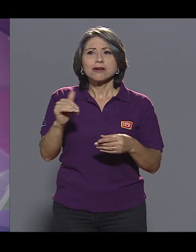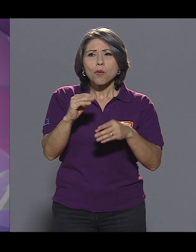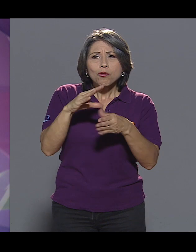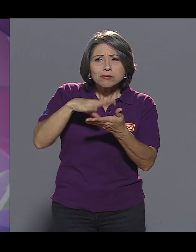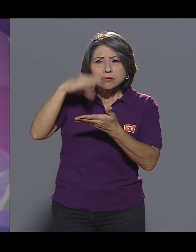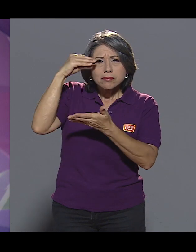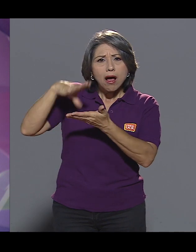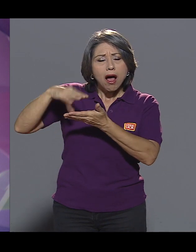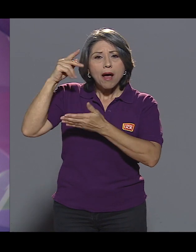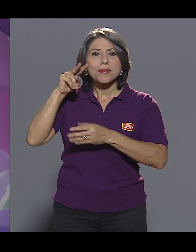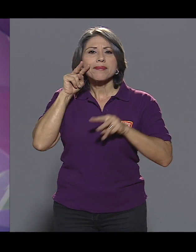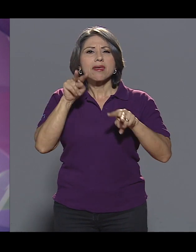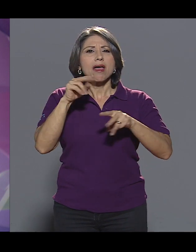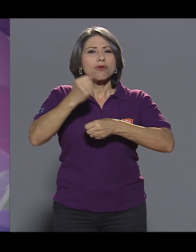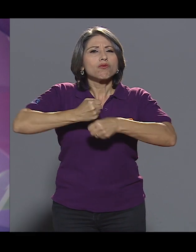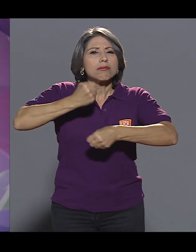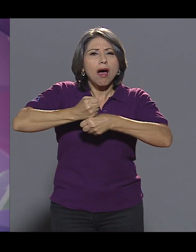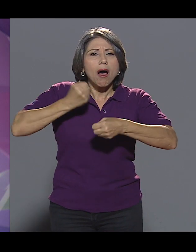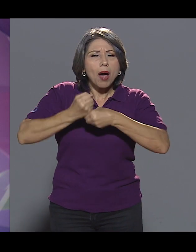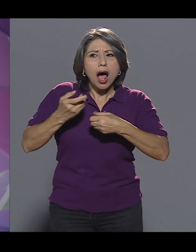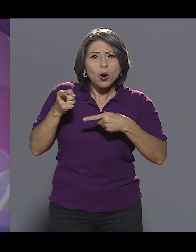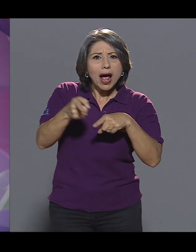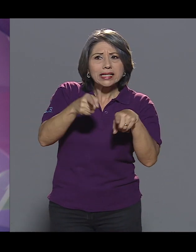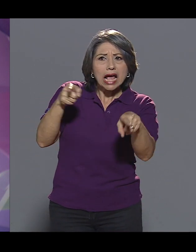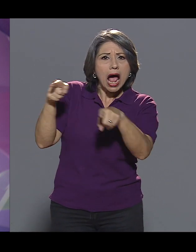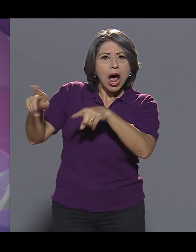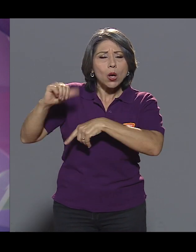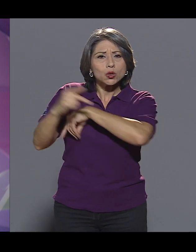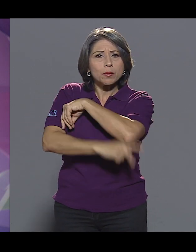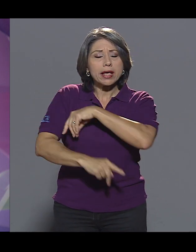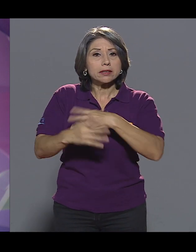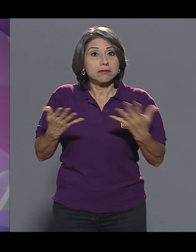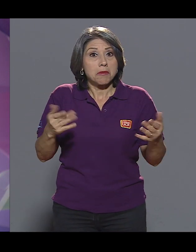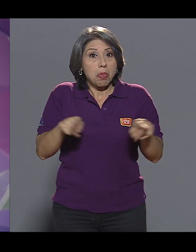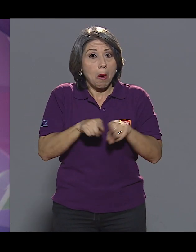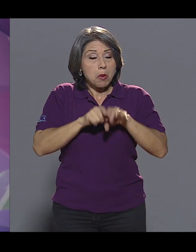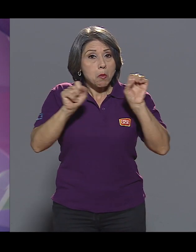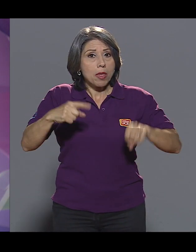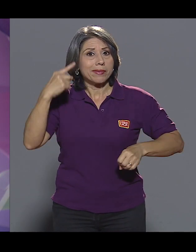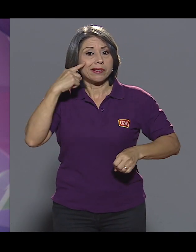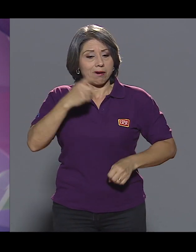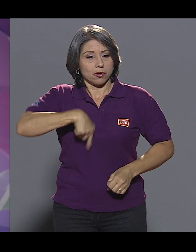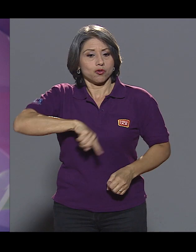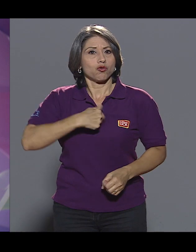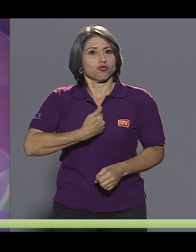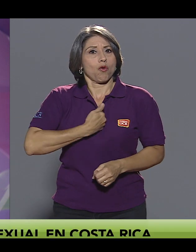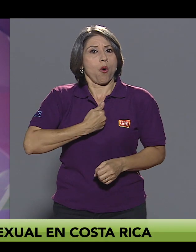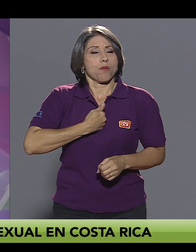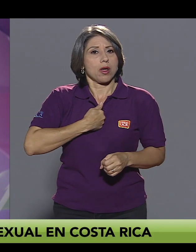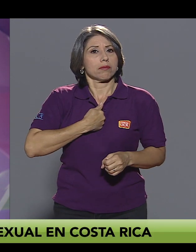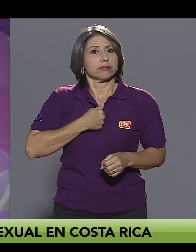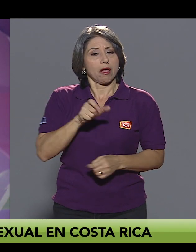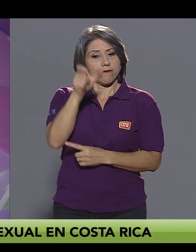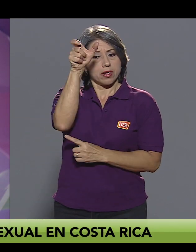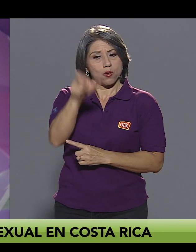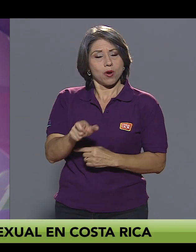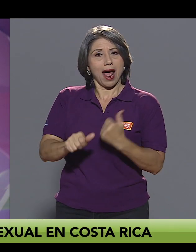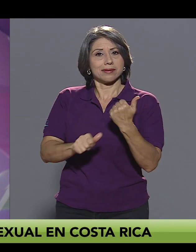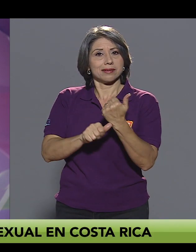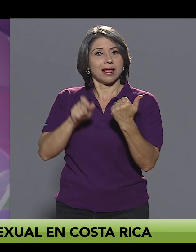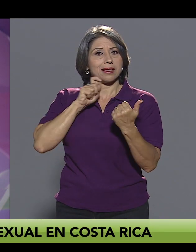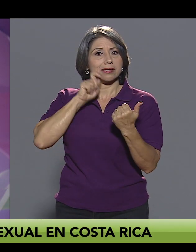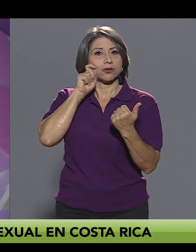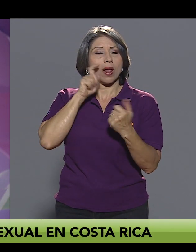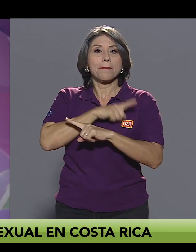viendo un poco cómo era el trabajo que se estaba realizando allá, ¿por qué no pensar en también construir nuestra propia figura de asistente sexual pero